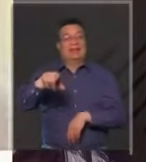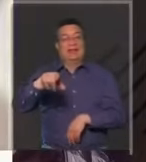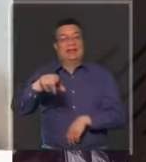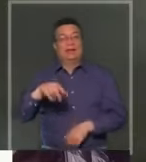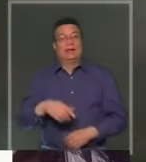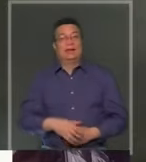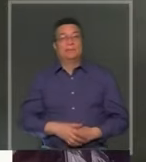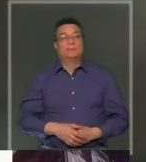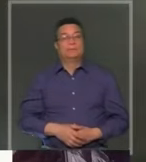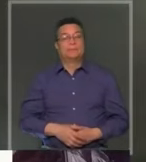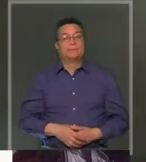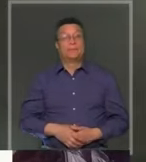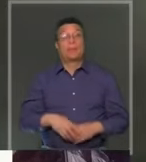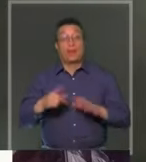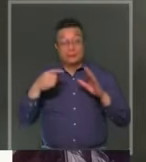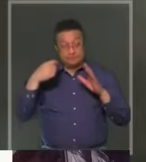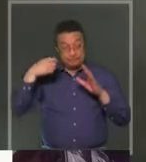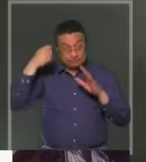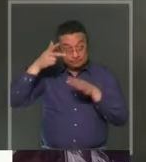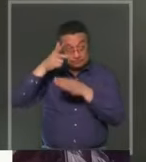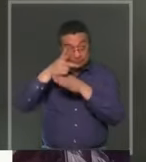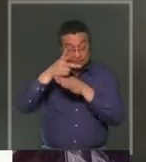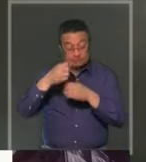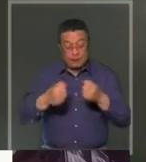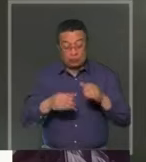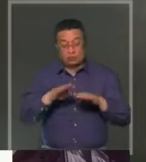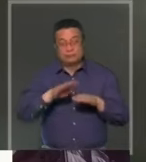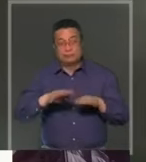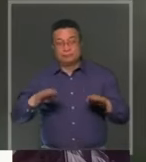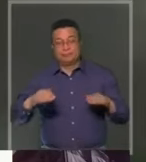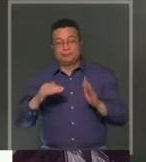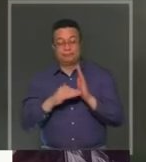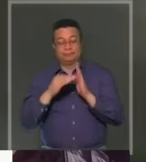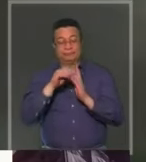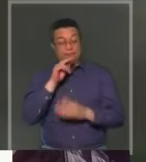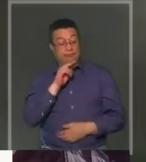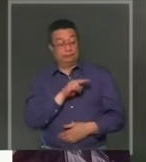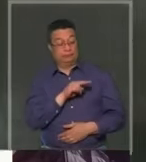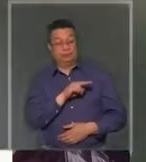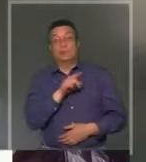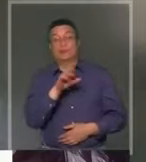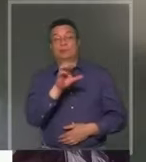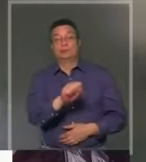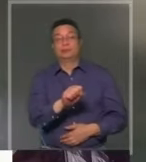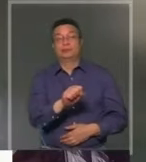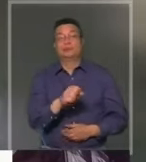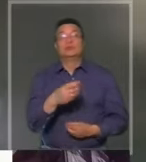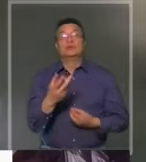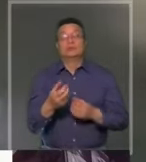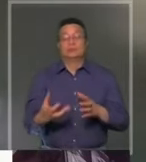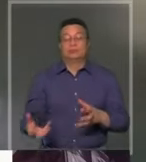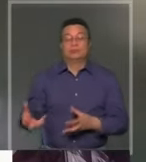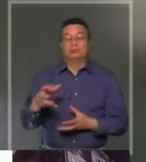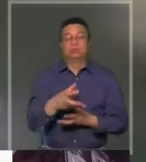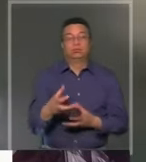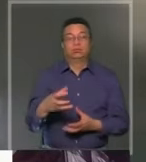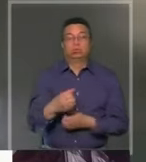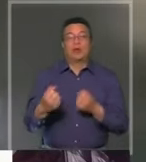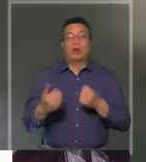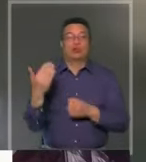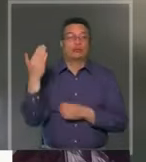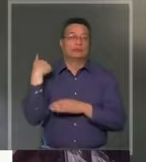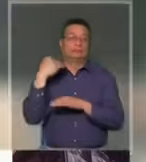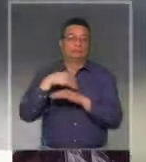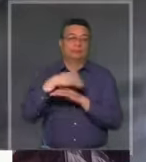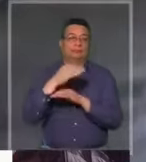Caracas las cámaras de los estacionamientos del edificio lograron registrar Cómo se cargaban los maleteros de vehículos con